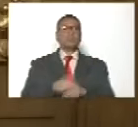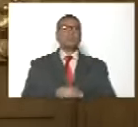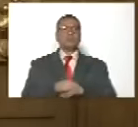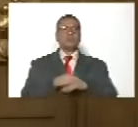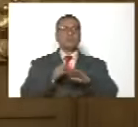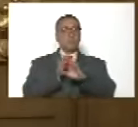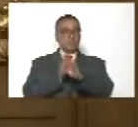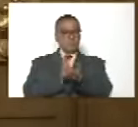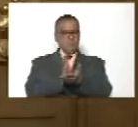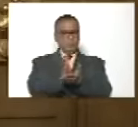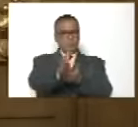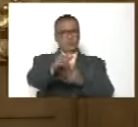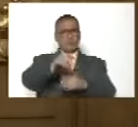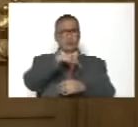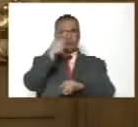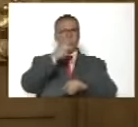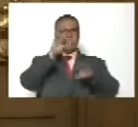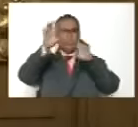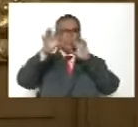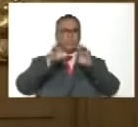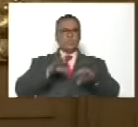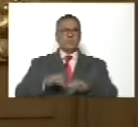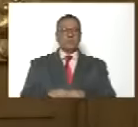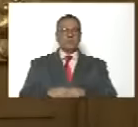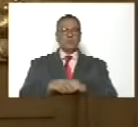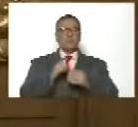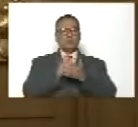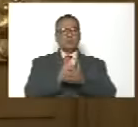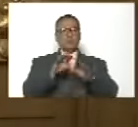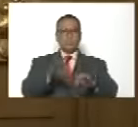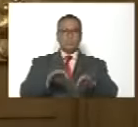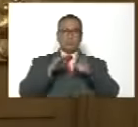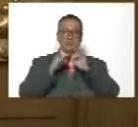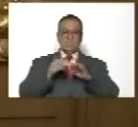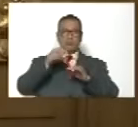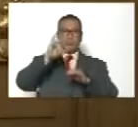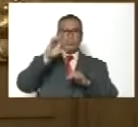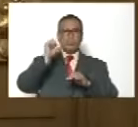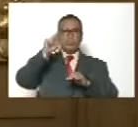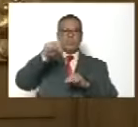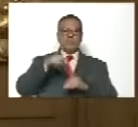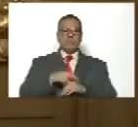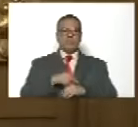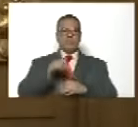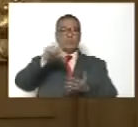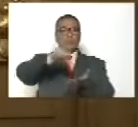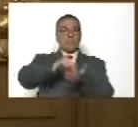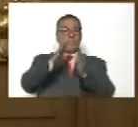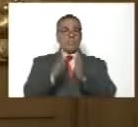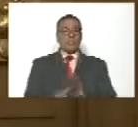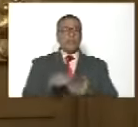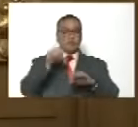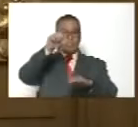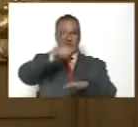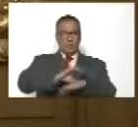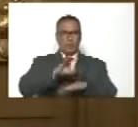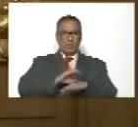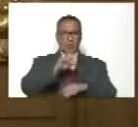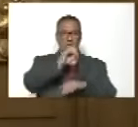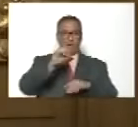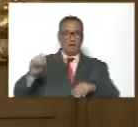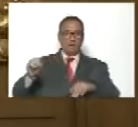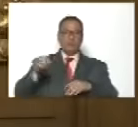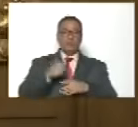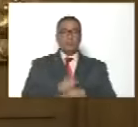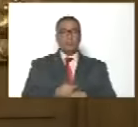una línea de política exterior a favor de los intereses de Irán, pero también del Medio Oriente y en favor,